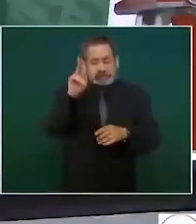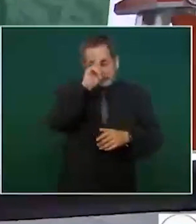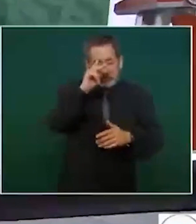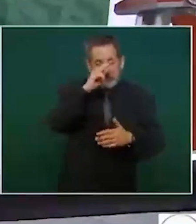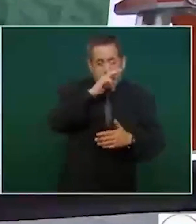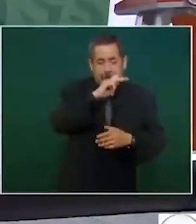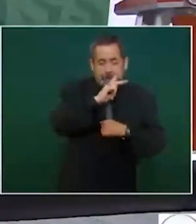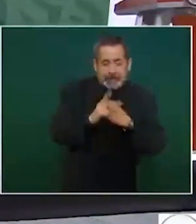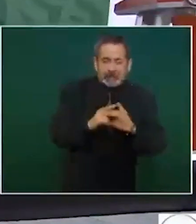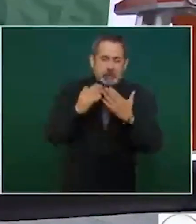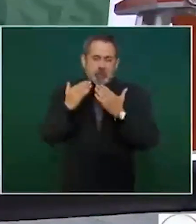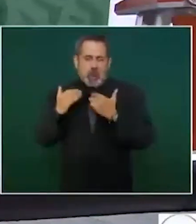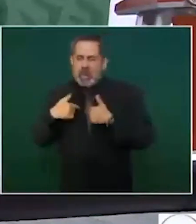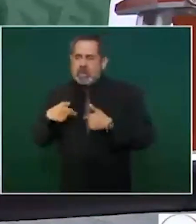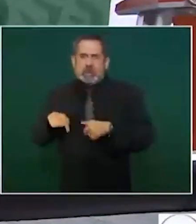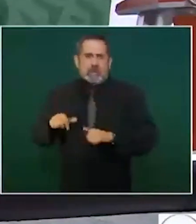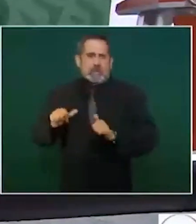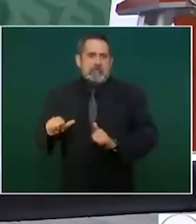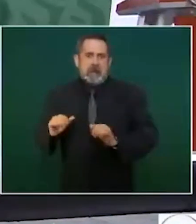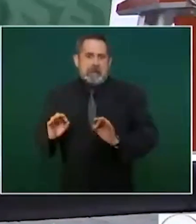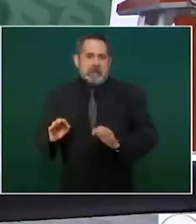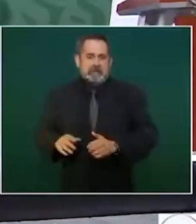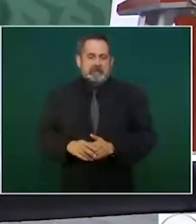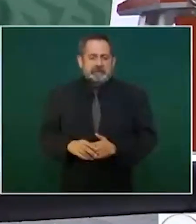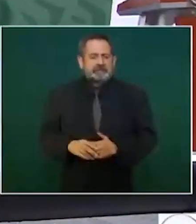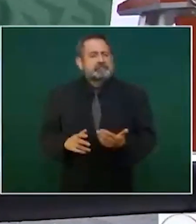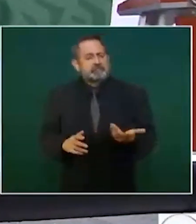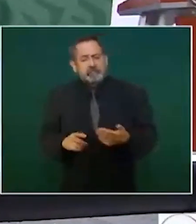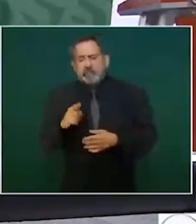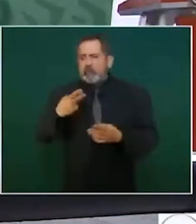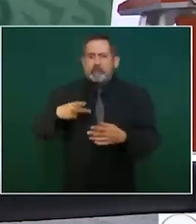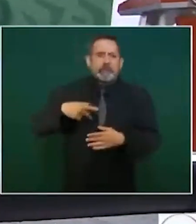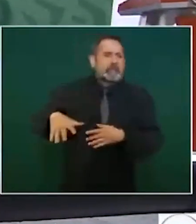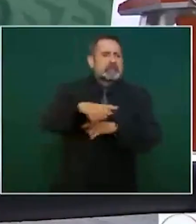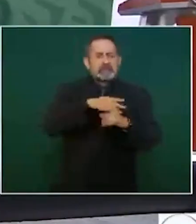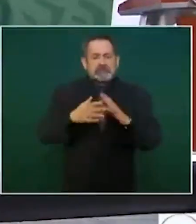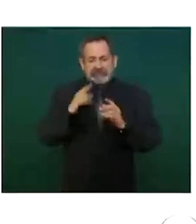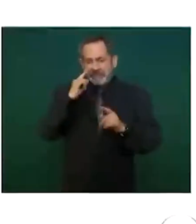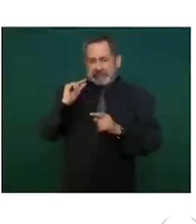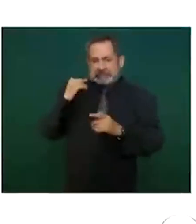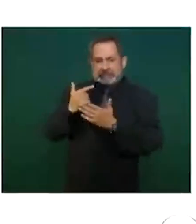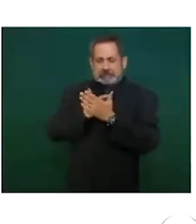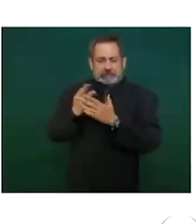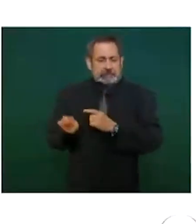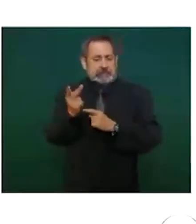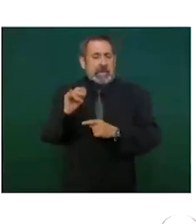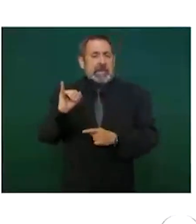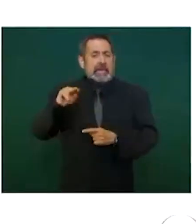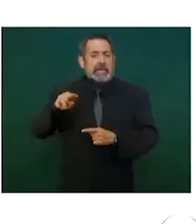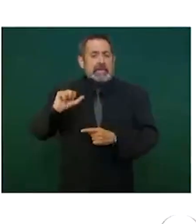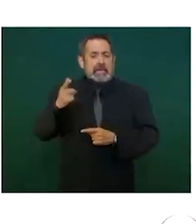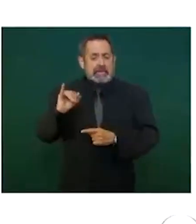Adelante. Y también esto se refleja en una percepción ciudadana. En la última encuesta del INEGI,